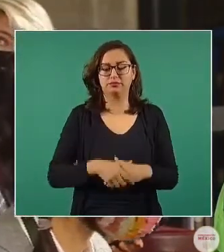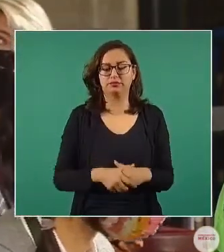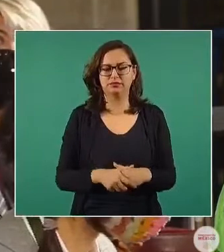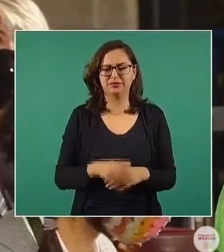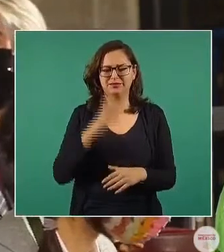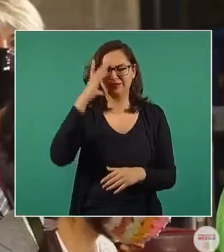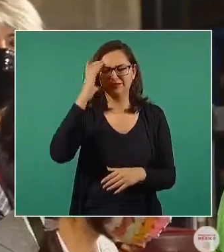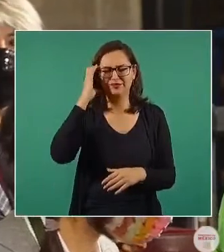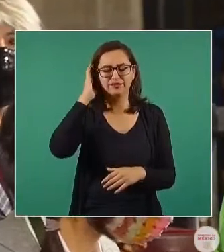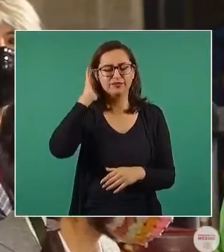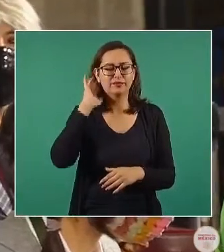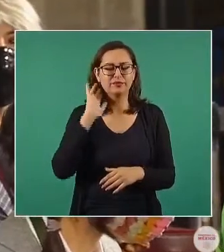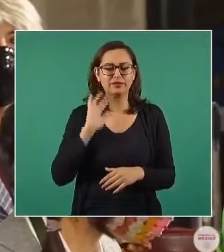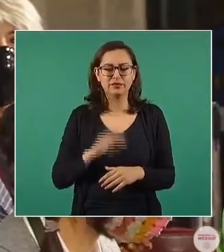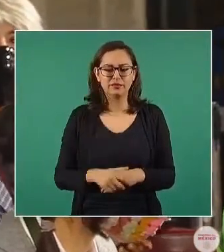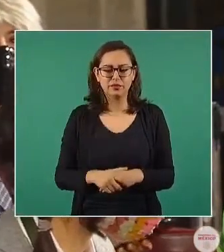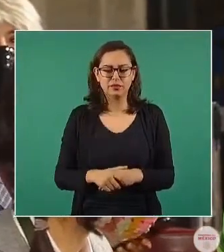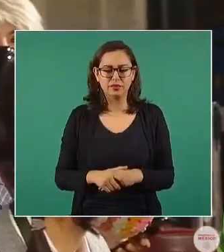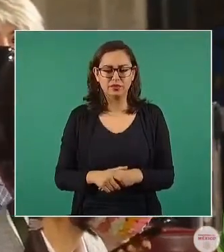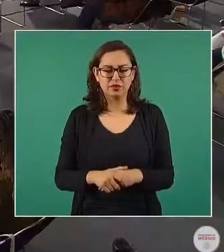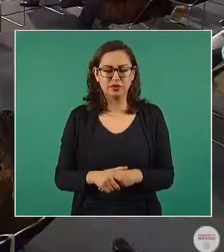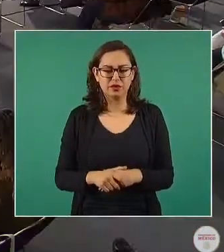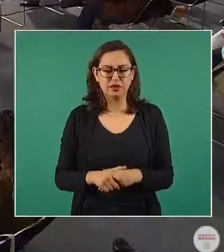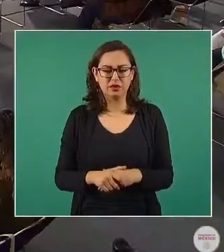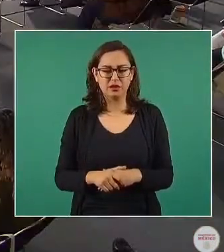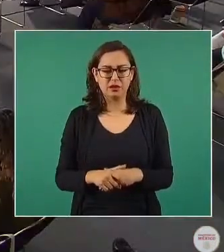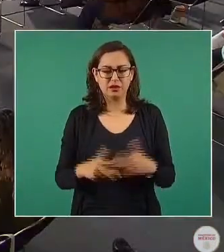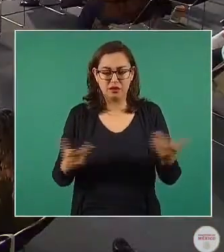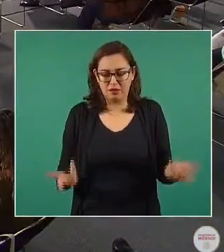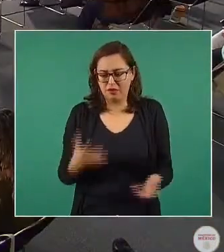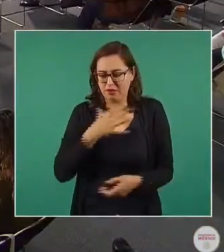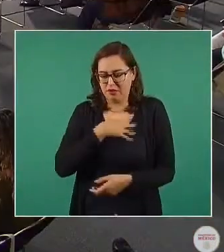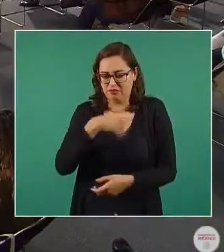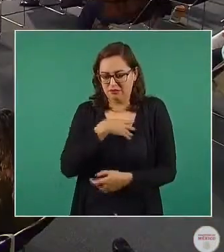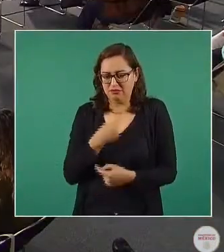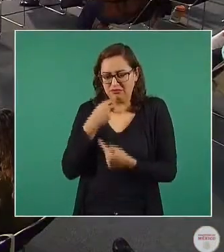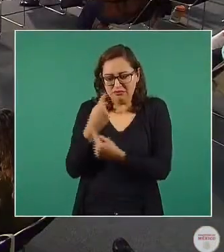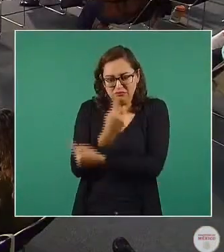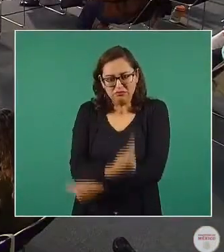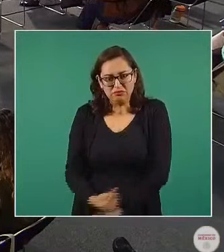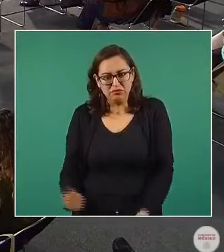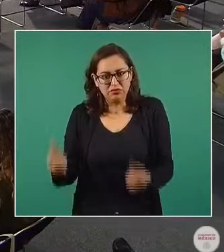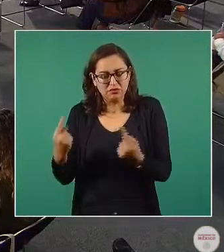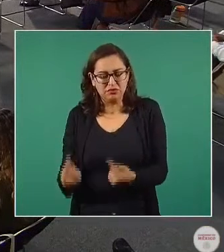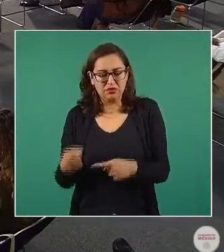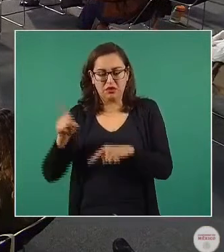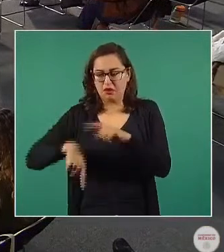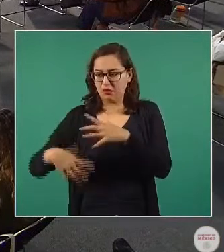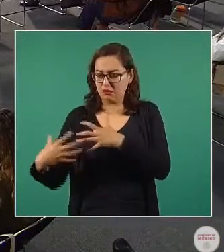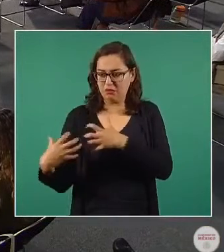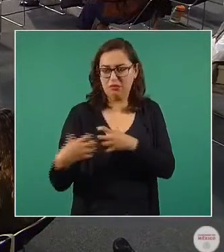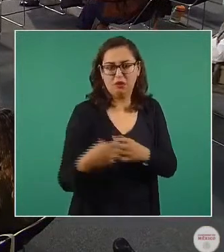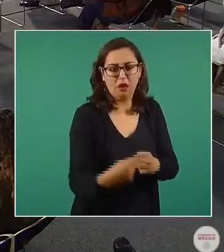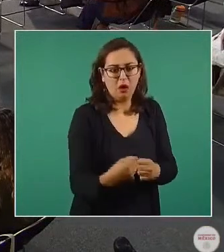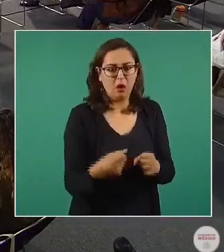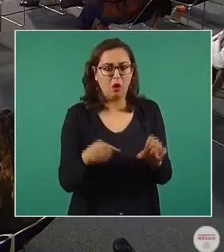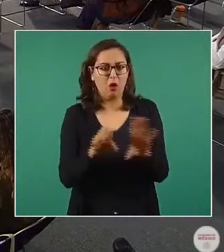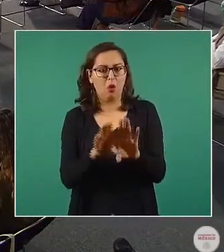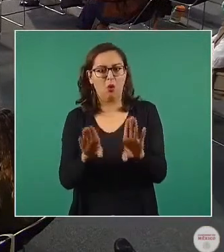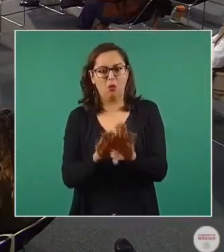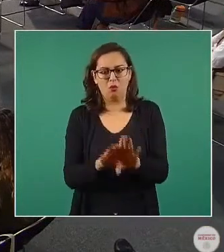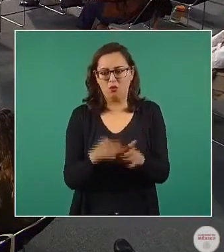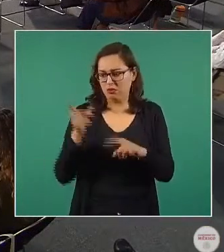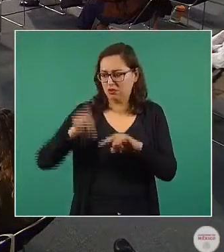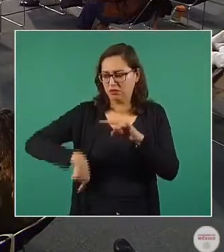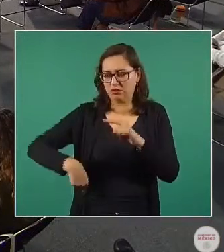en exceso y abuso de facultades, arranca a los niños pequeños de los brazos de su madre, quien siempre lo ha cuidado, y se despoja a